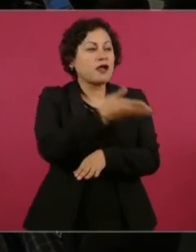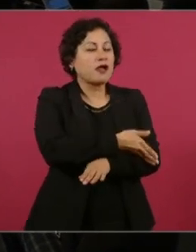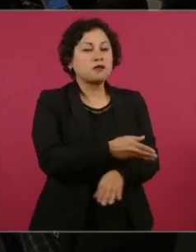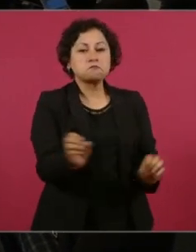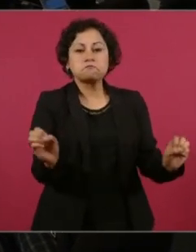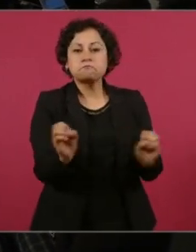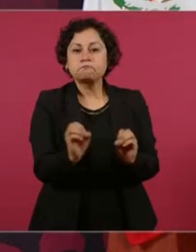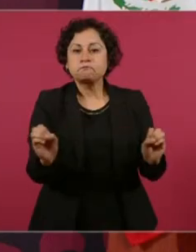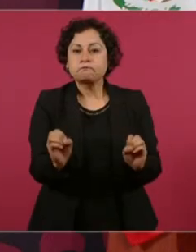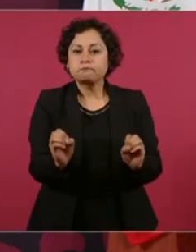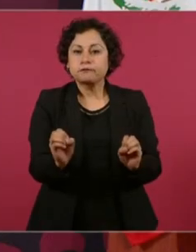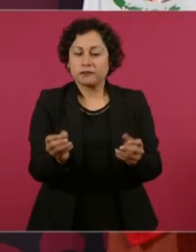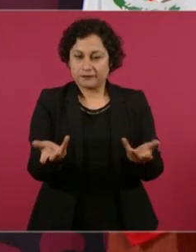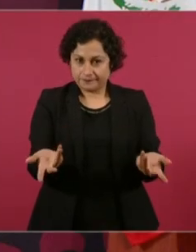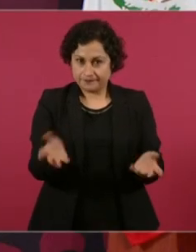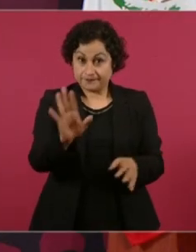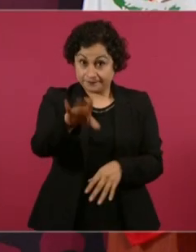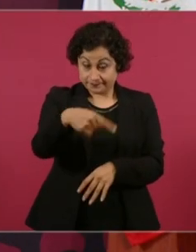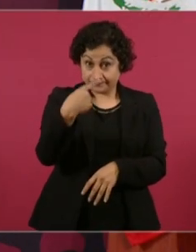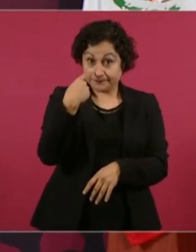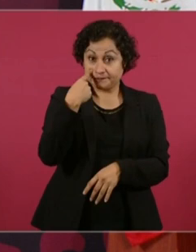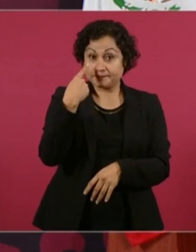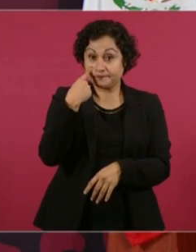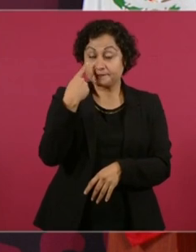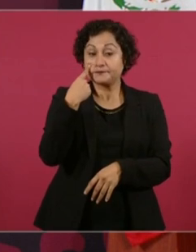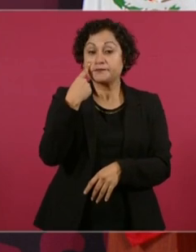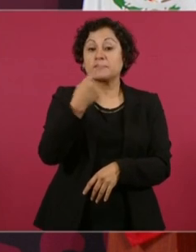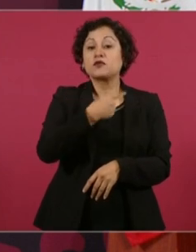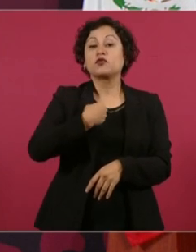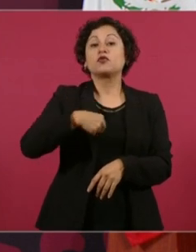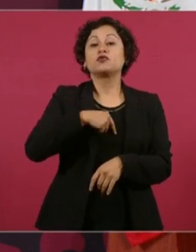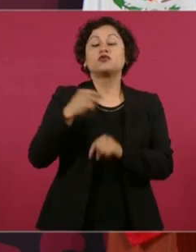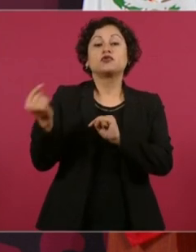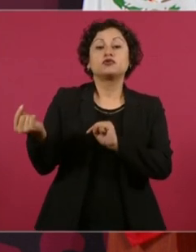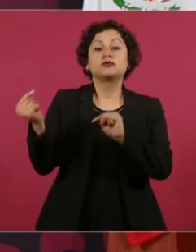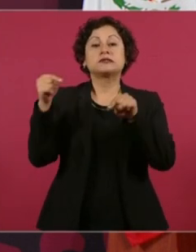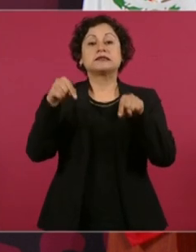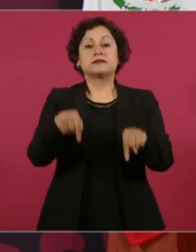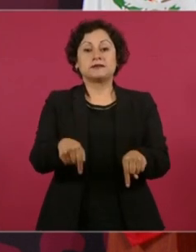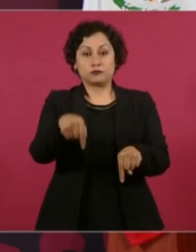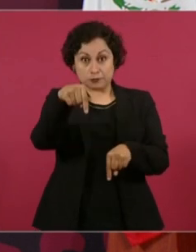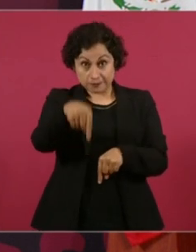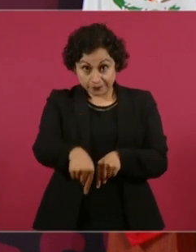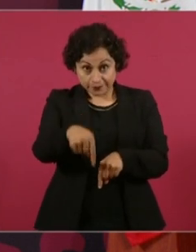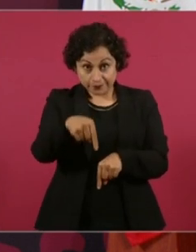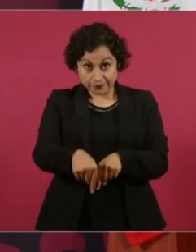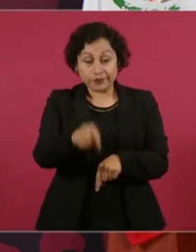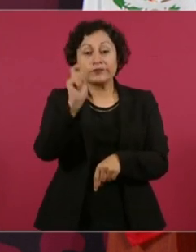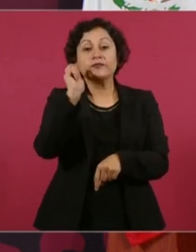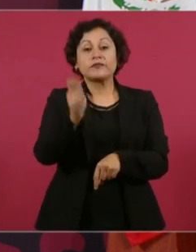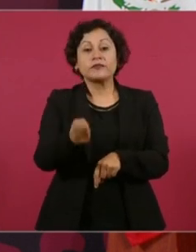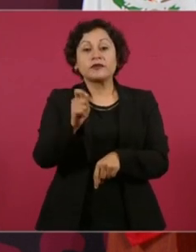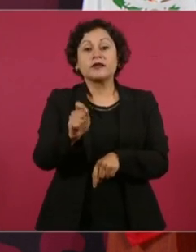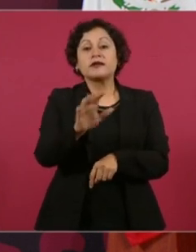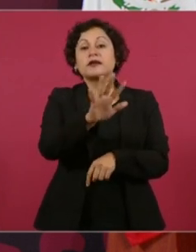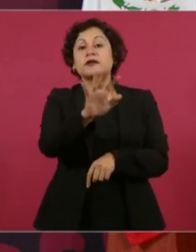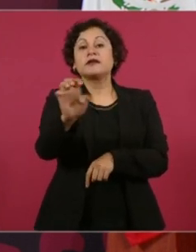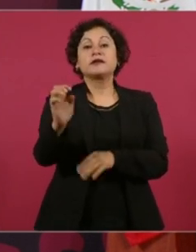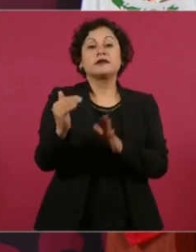Un dato, cuando llegamos a la inversión pública, eran 500 mil millones de